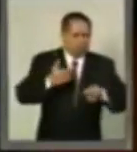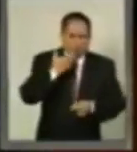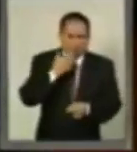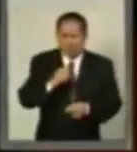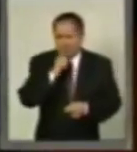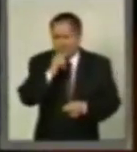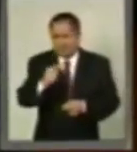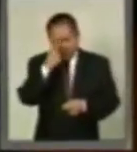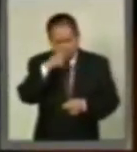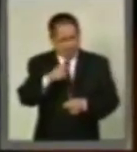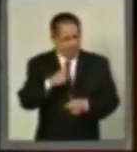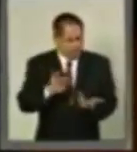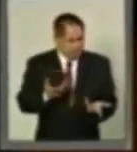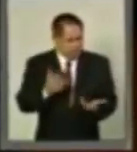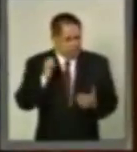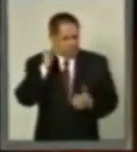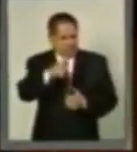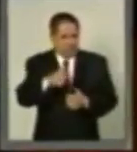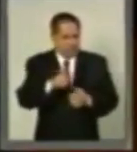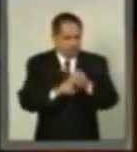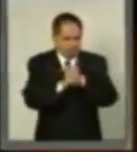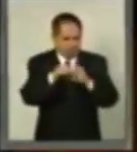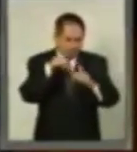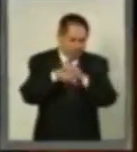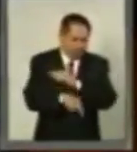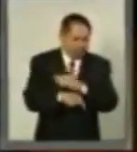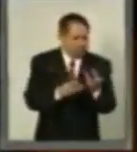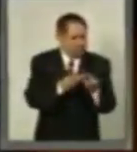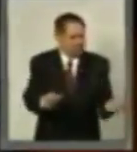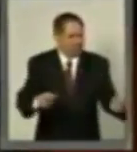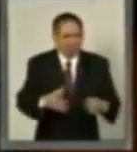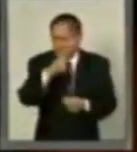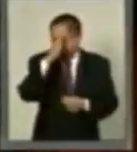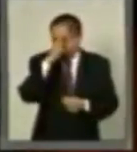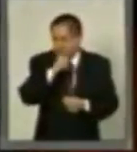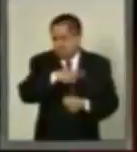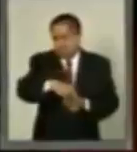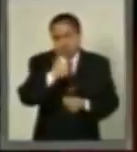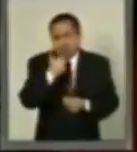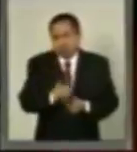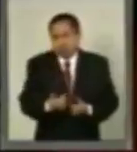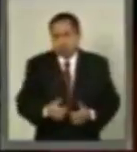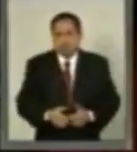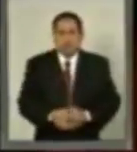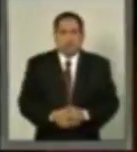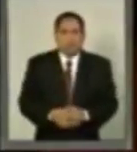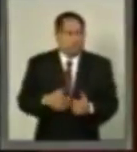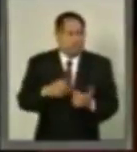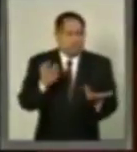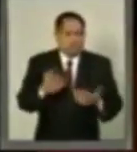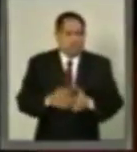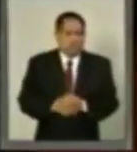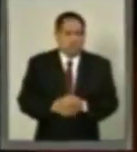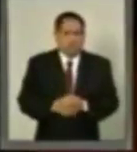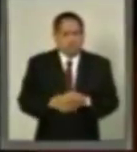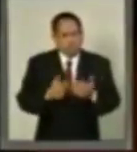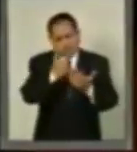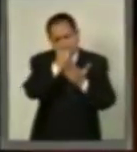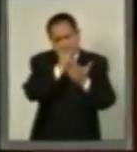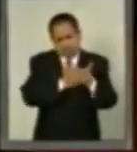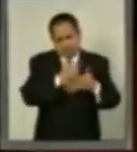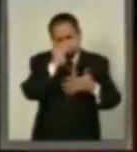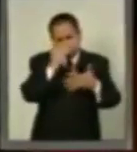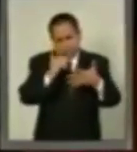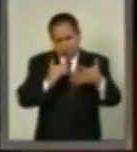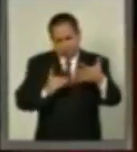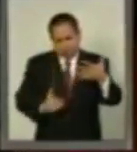para enfrentar los profundos problemas que vive nuestro país. Ahí está el listado de